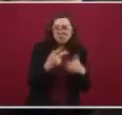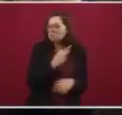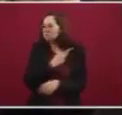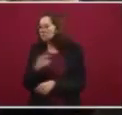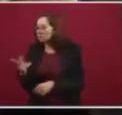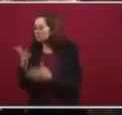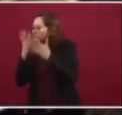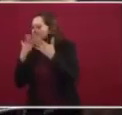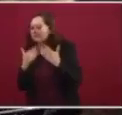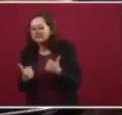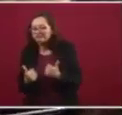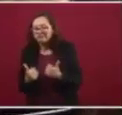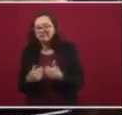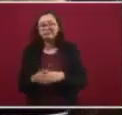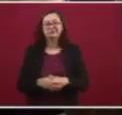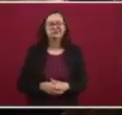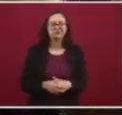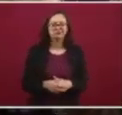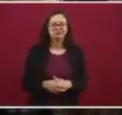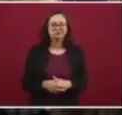pobreza.